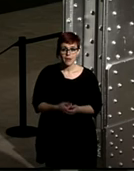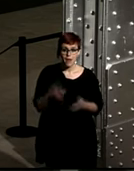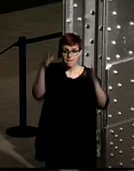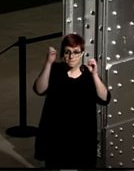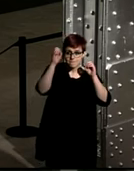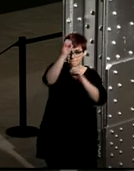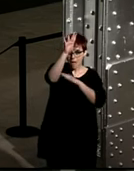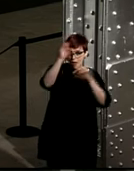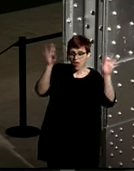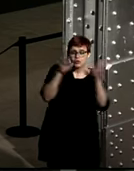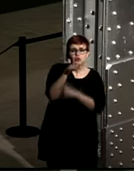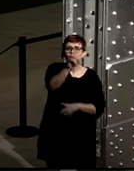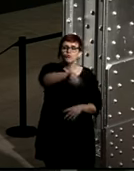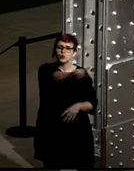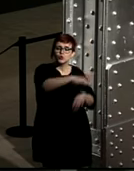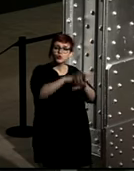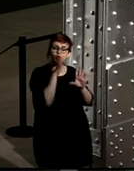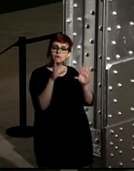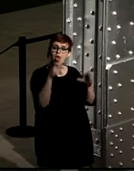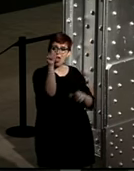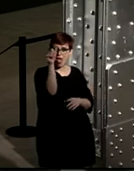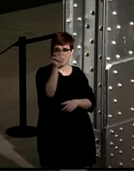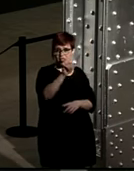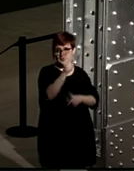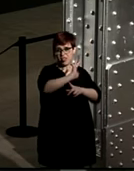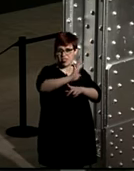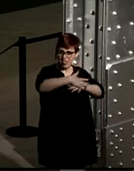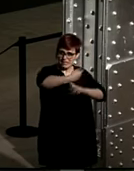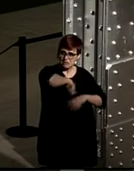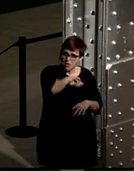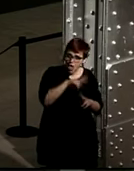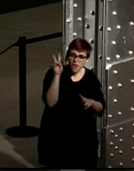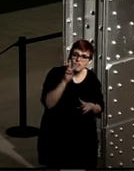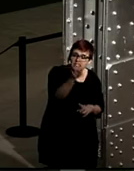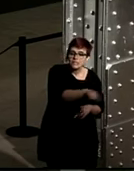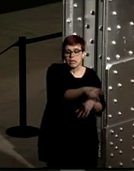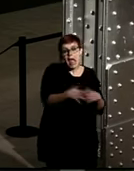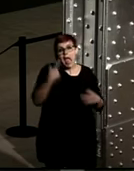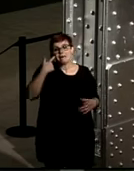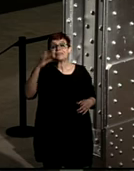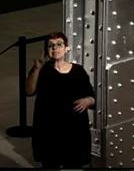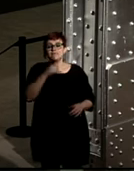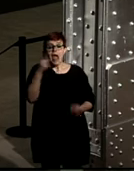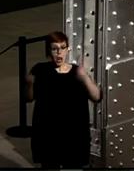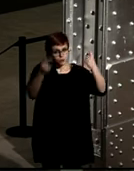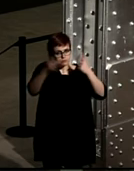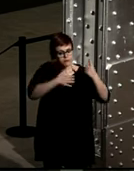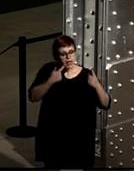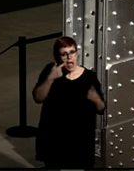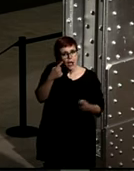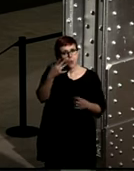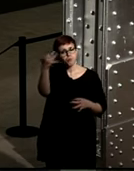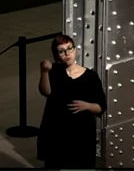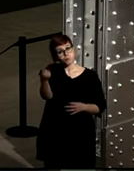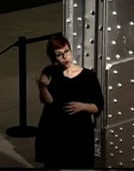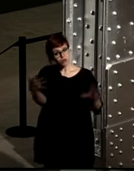Martianos, ¿veis cine español? Pues la verdad es que sí, algunas, y la verdad es que sí que quería hacer una pregunta un poco